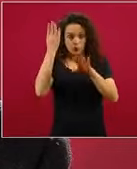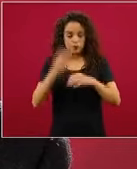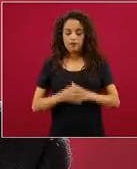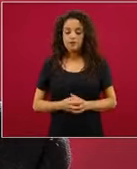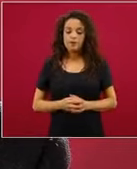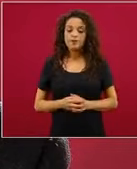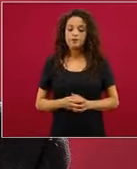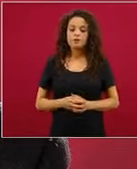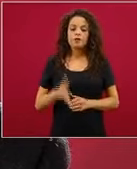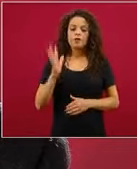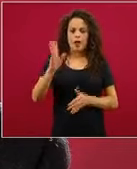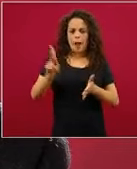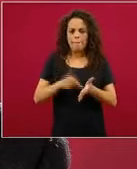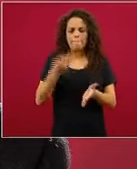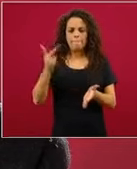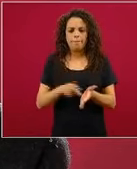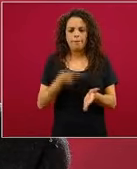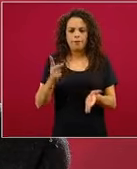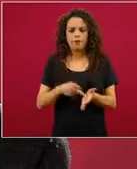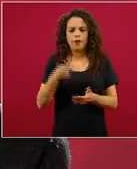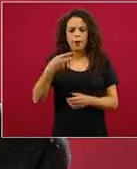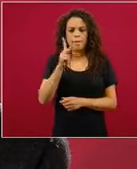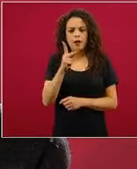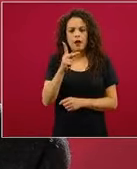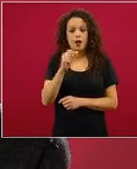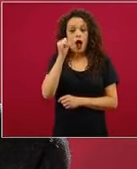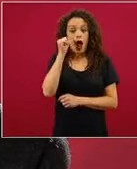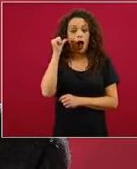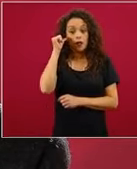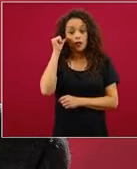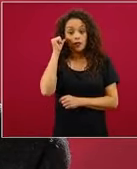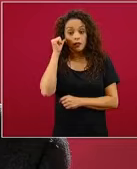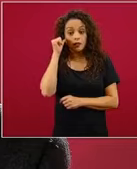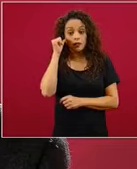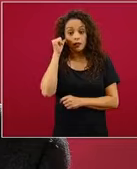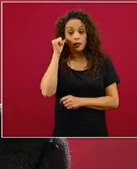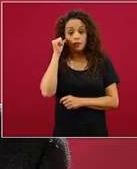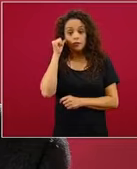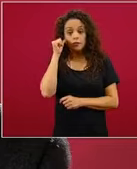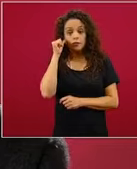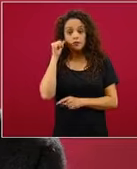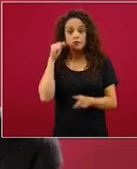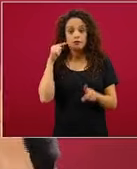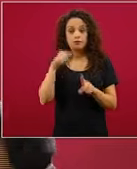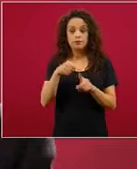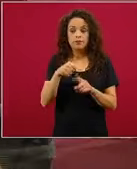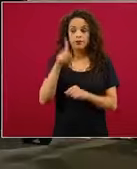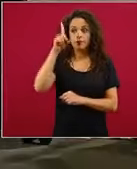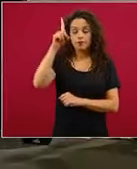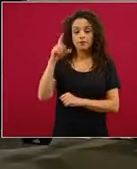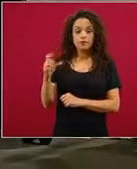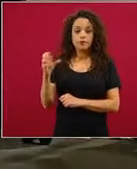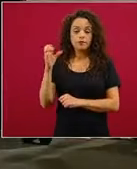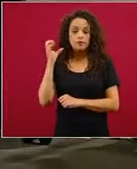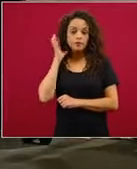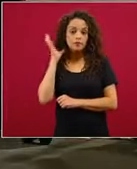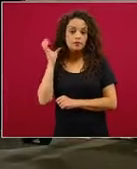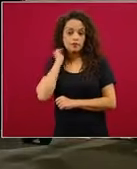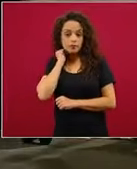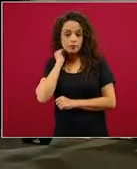varias ocasiones, pero en particular ayer en la comparecencia en el Senado, se repitió